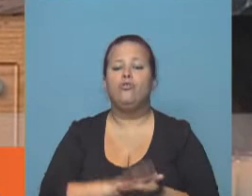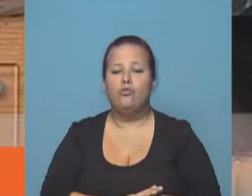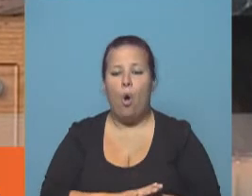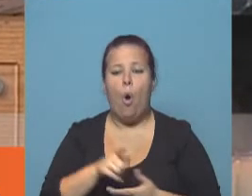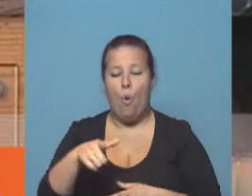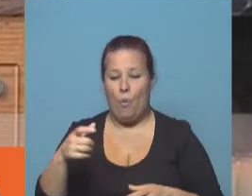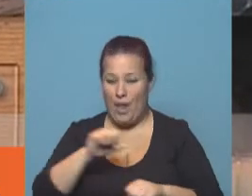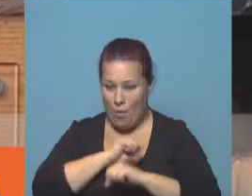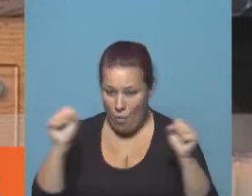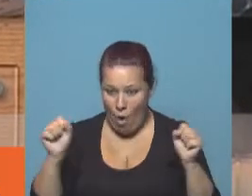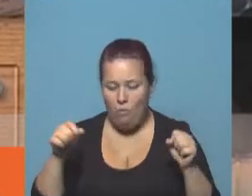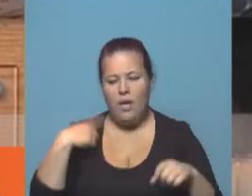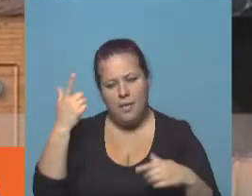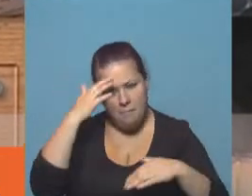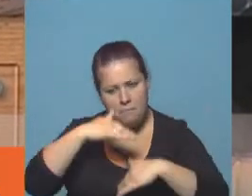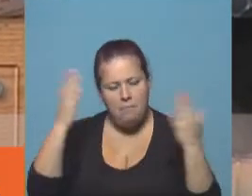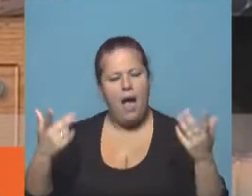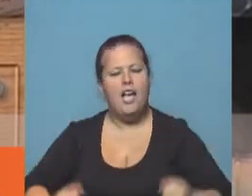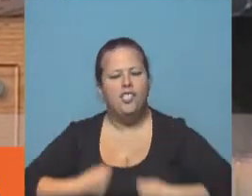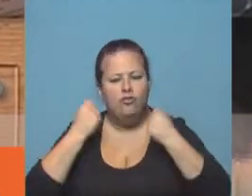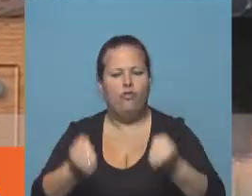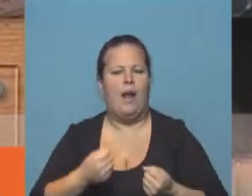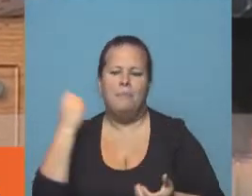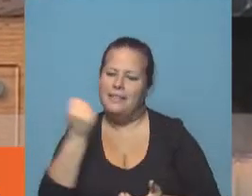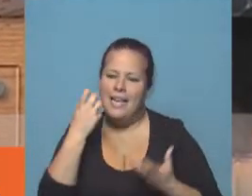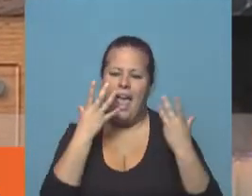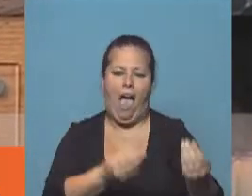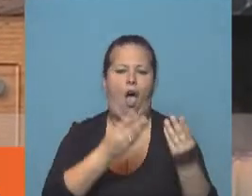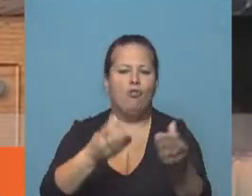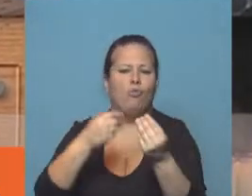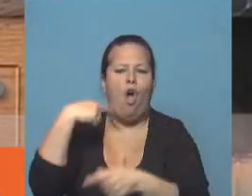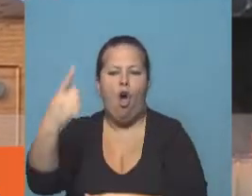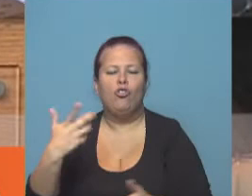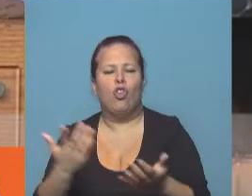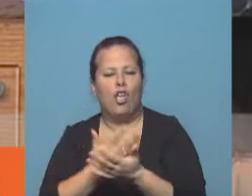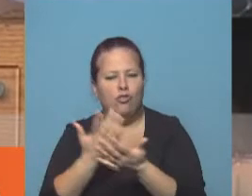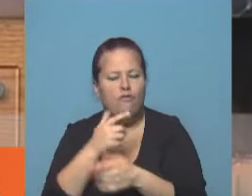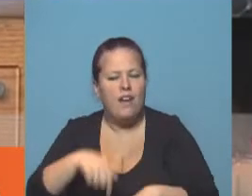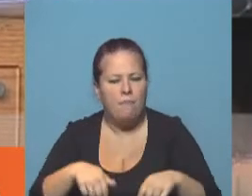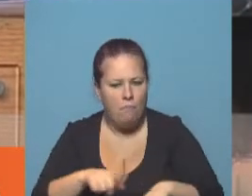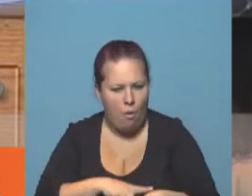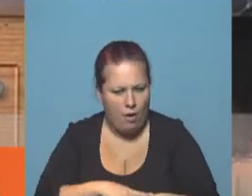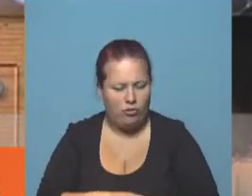consumado, reaccionamos y damos todo para intentar ayudar a quienes más están sufriendo en este momento.